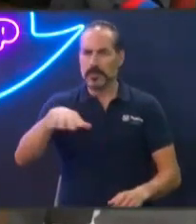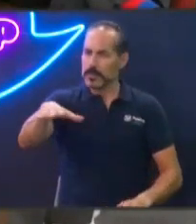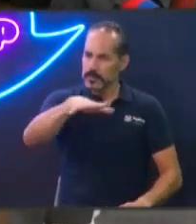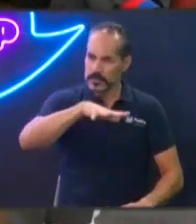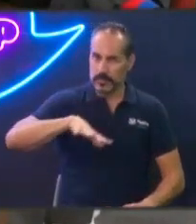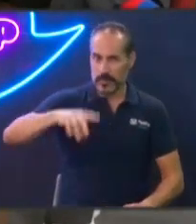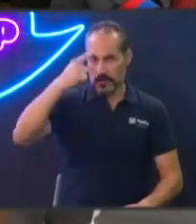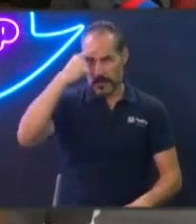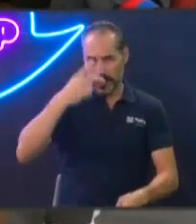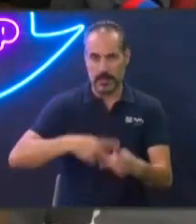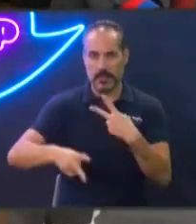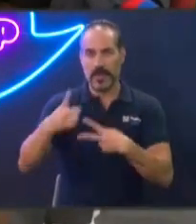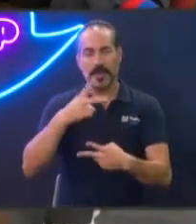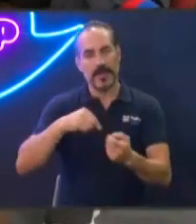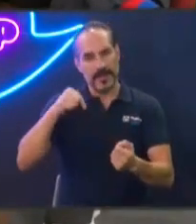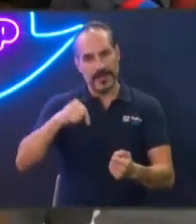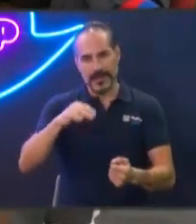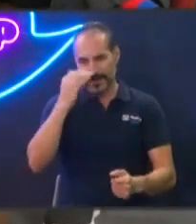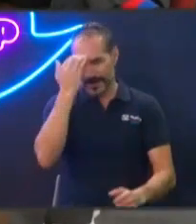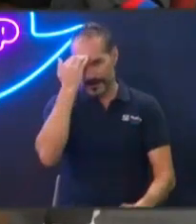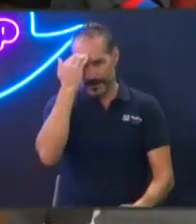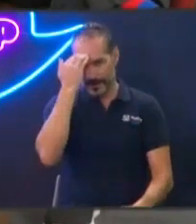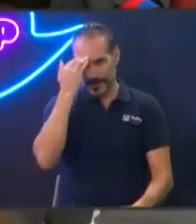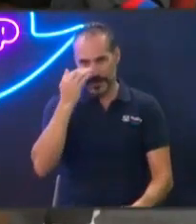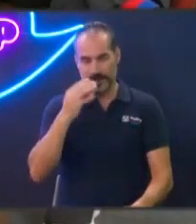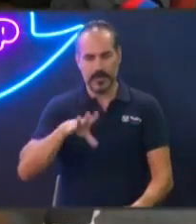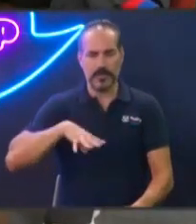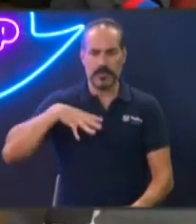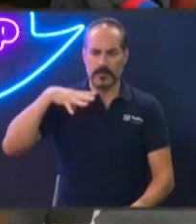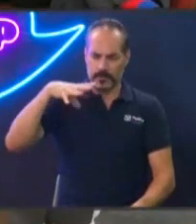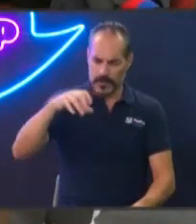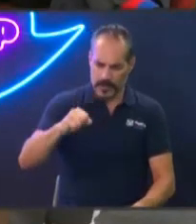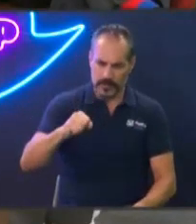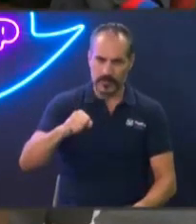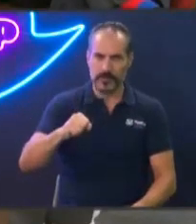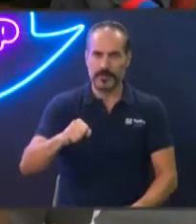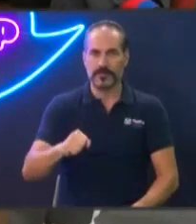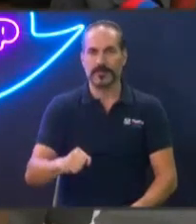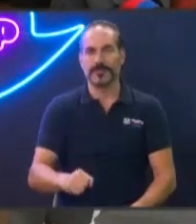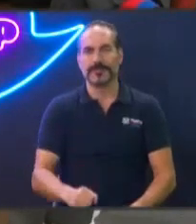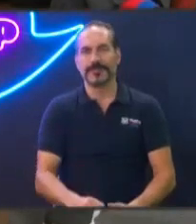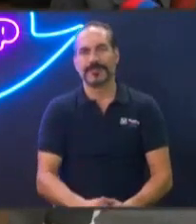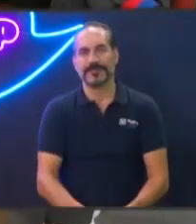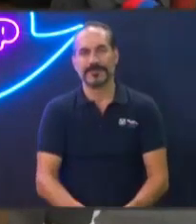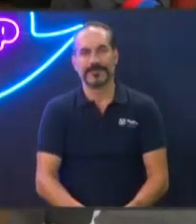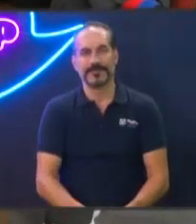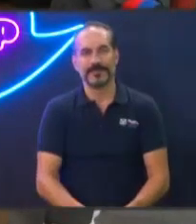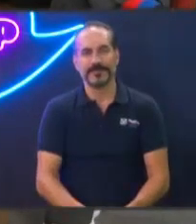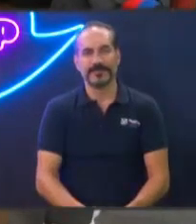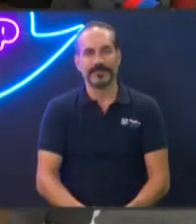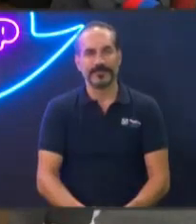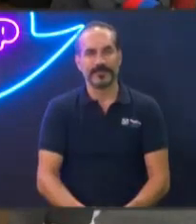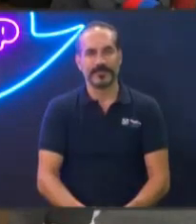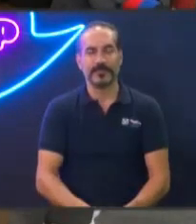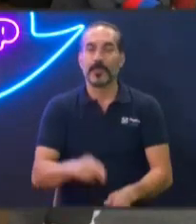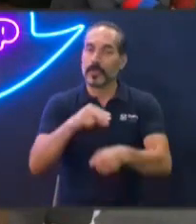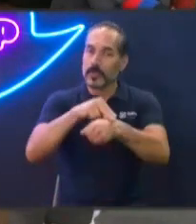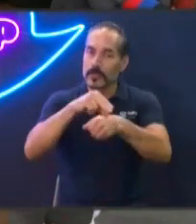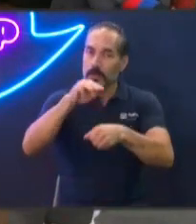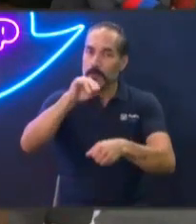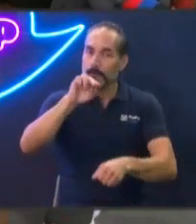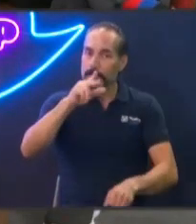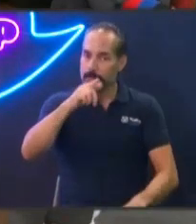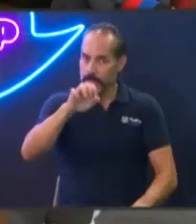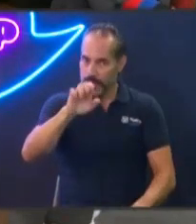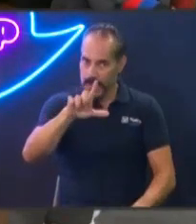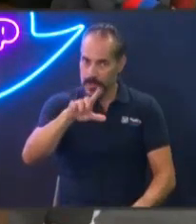que vengan con nosotros y sumemos esfuerzos y sumemos también estrategias excelente Gabi doctor Muchísimas gracias